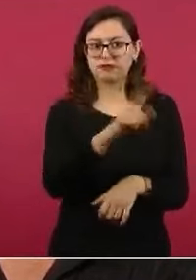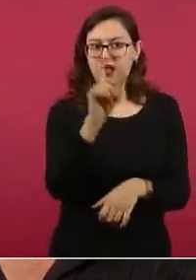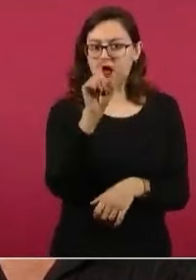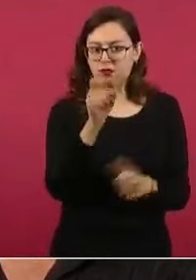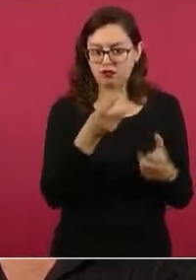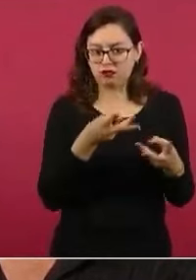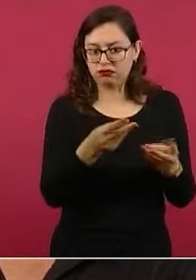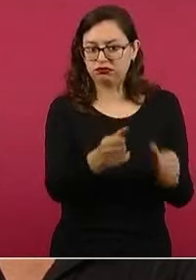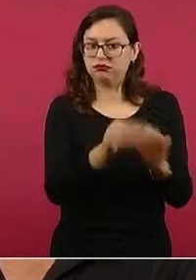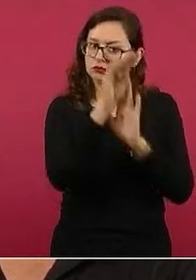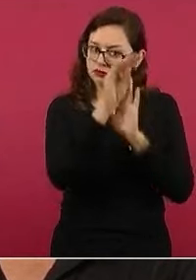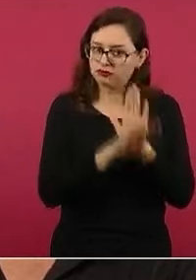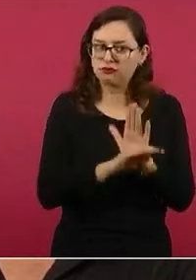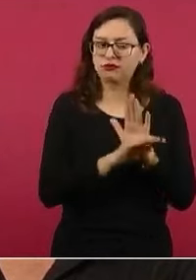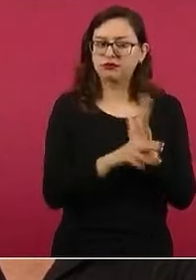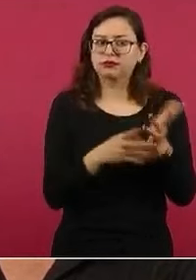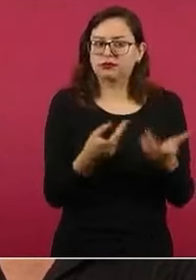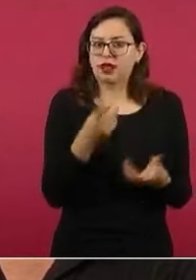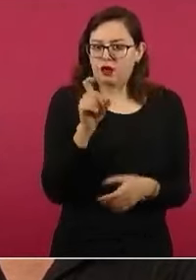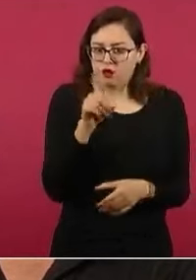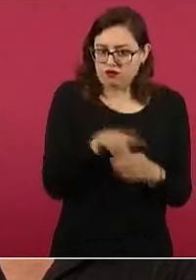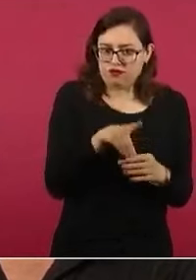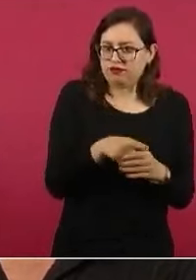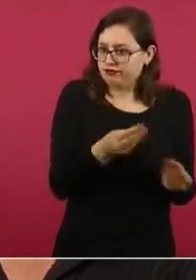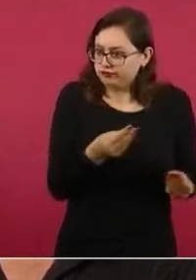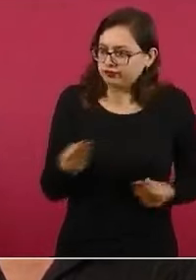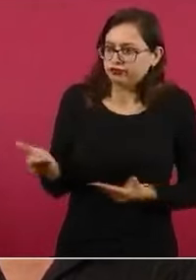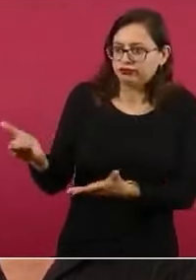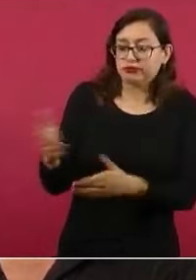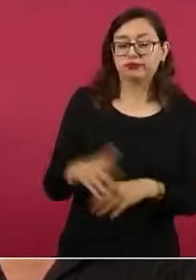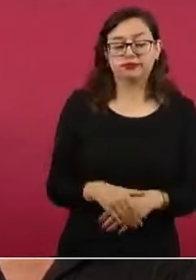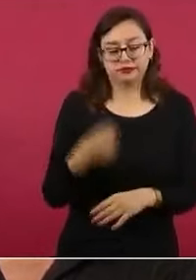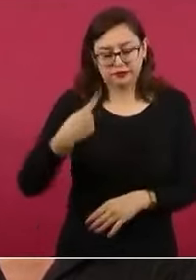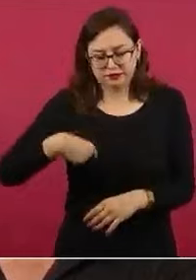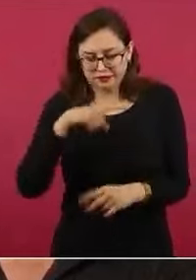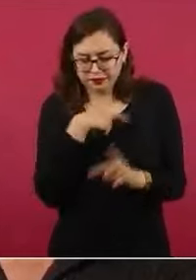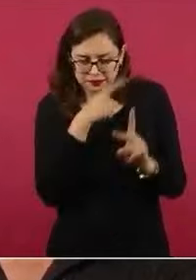donen algo, porque estábamos revisando números y estamos viendo que son